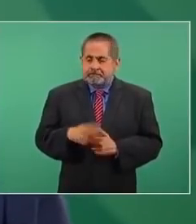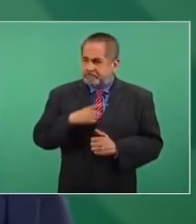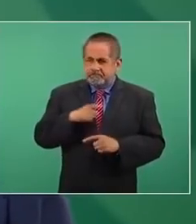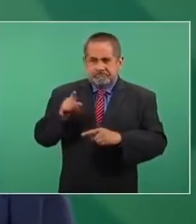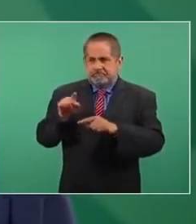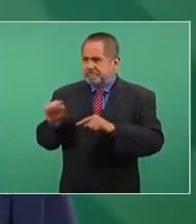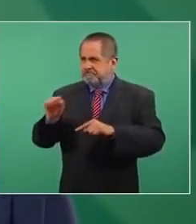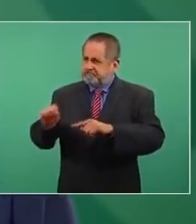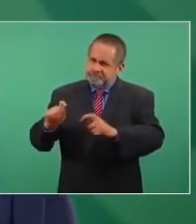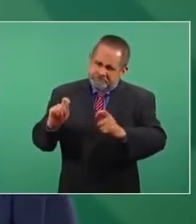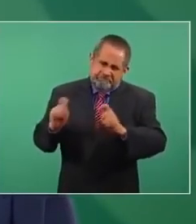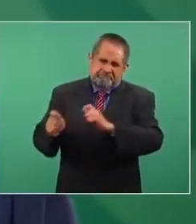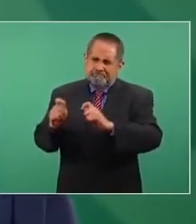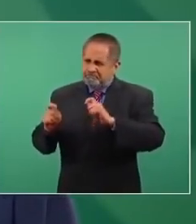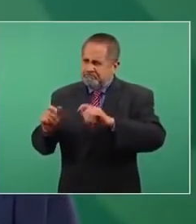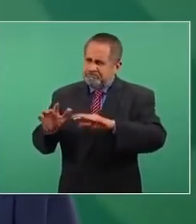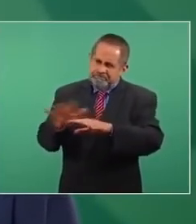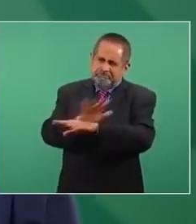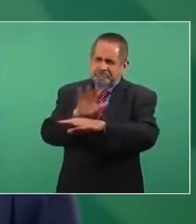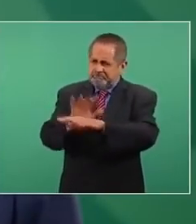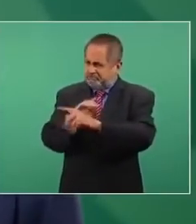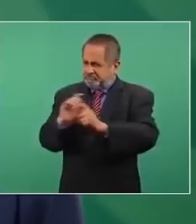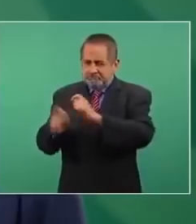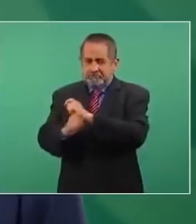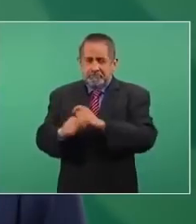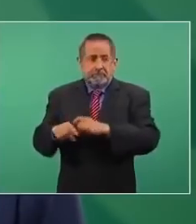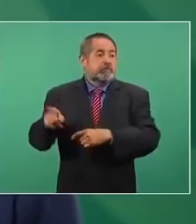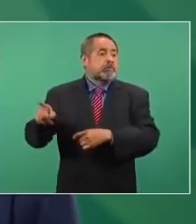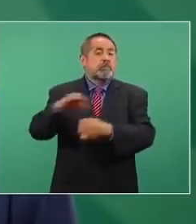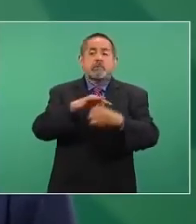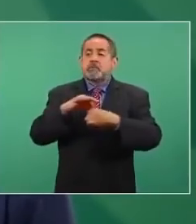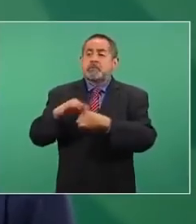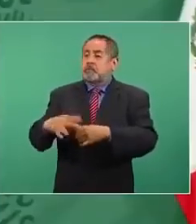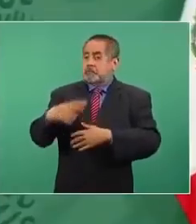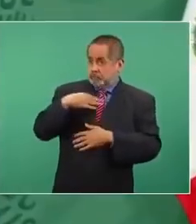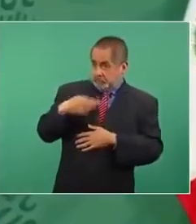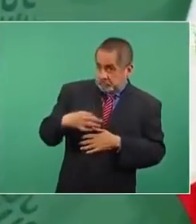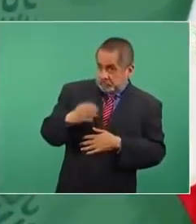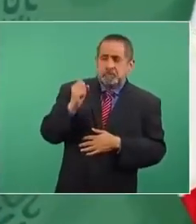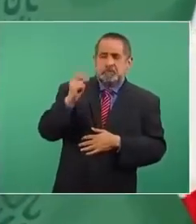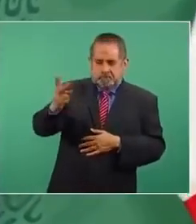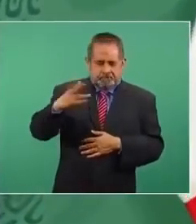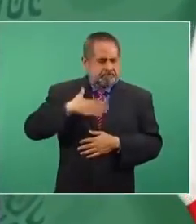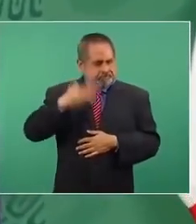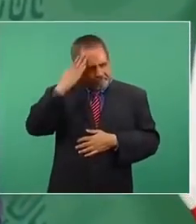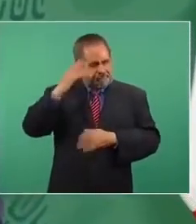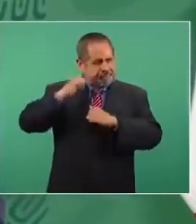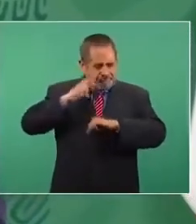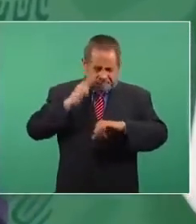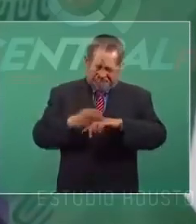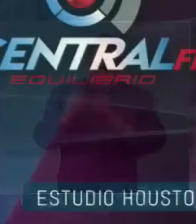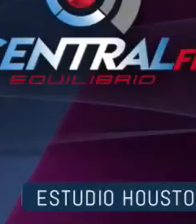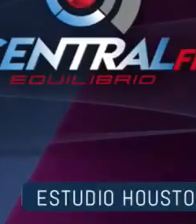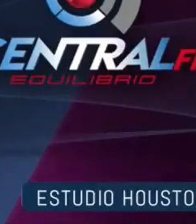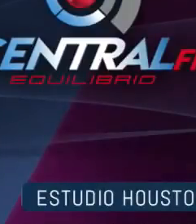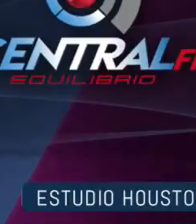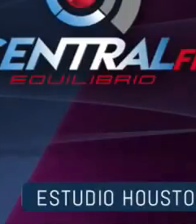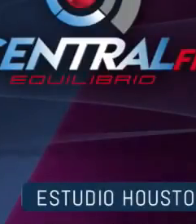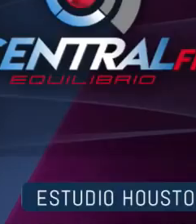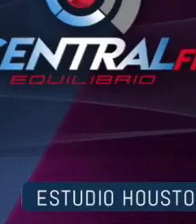cambios, me eligieron para eso, para encabezar un movimiento de transformación.